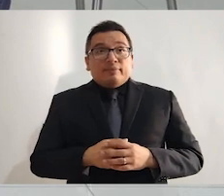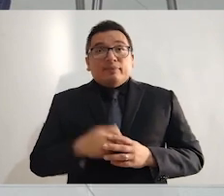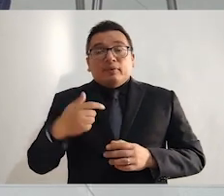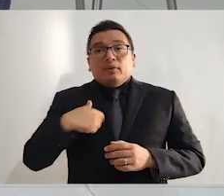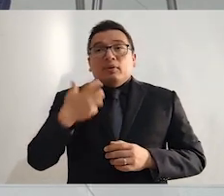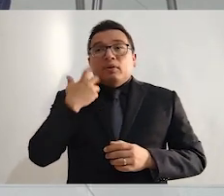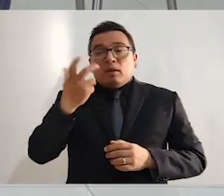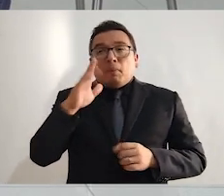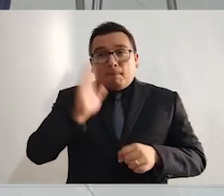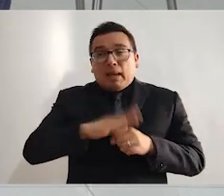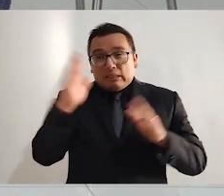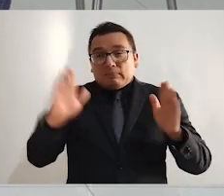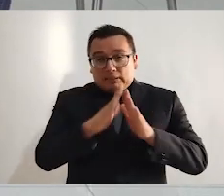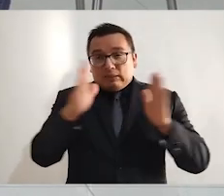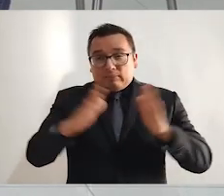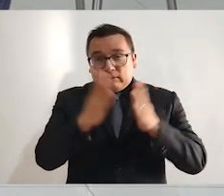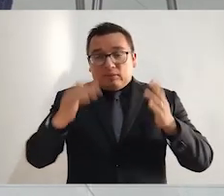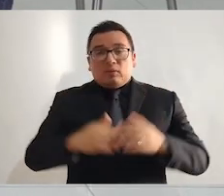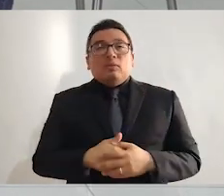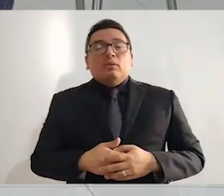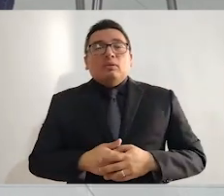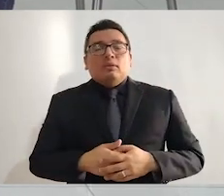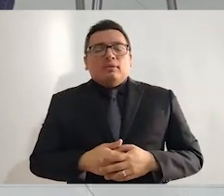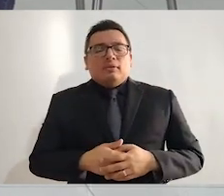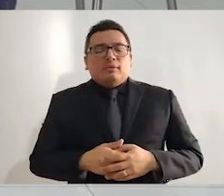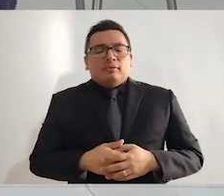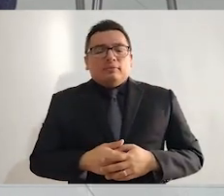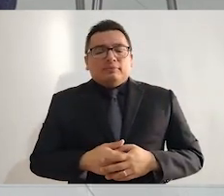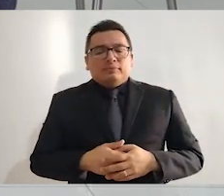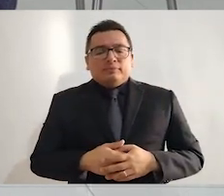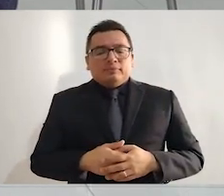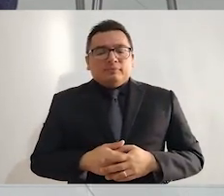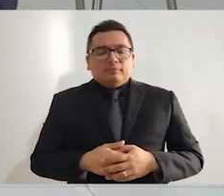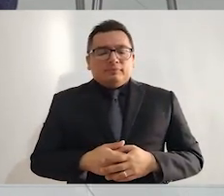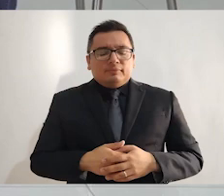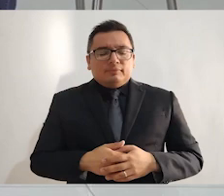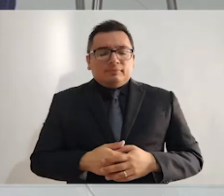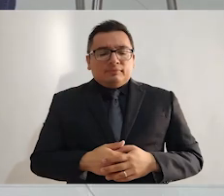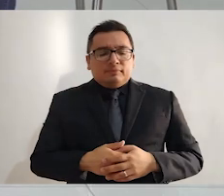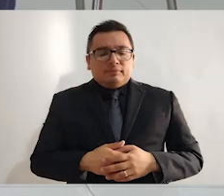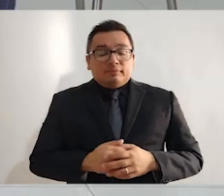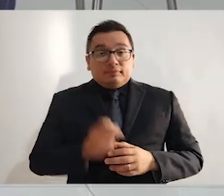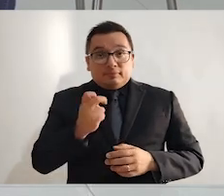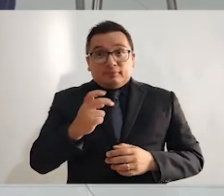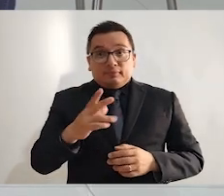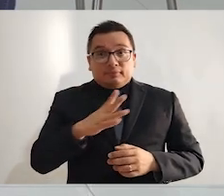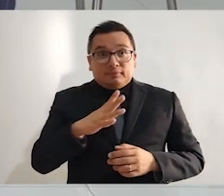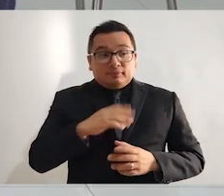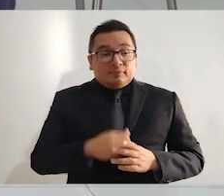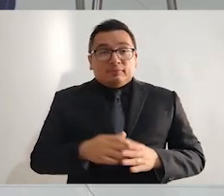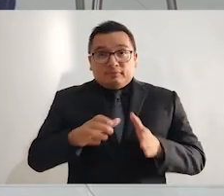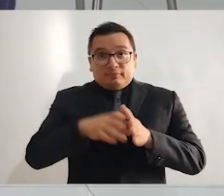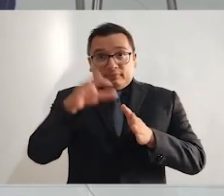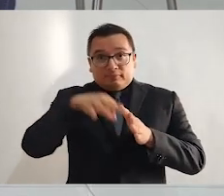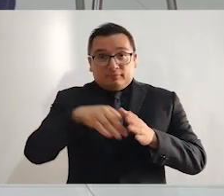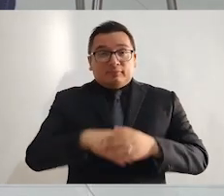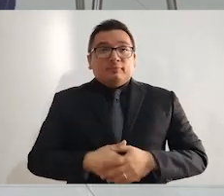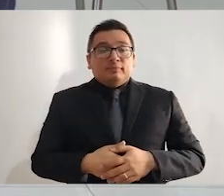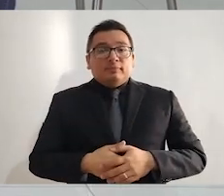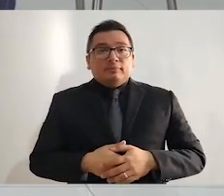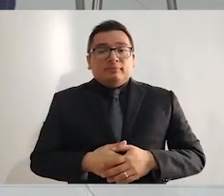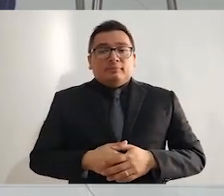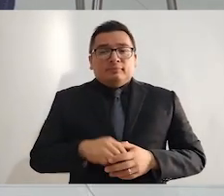Me gustaría seguir participando de una o de otra manera en esta parte, en lo que son los procesos electorales,